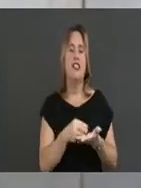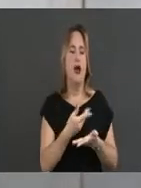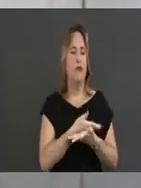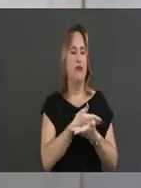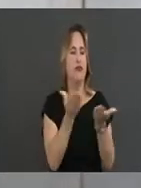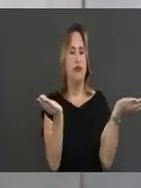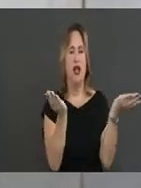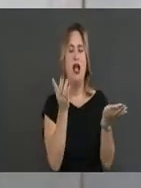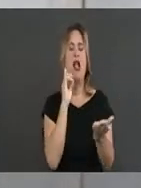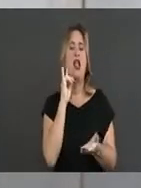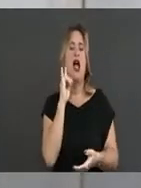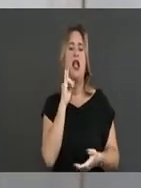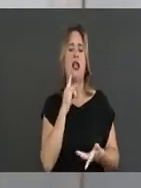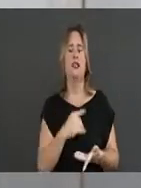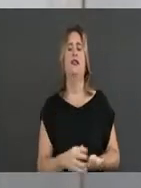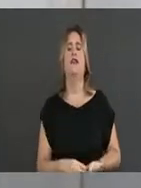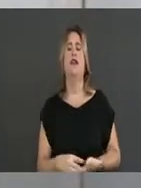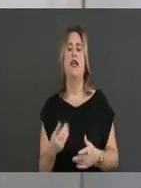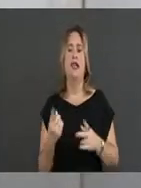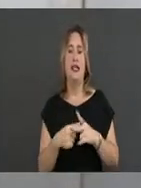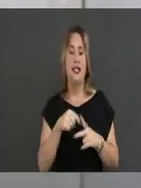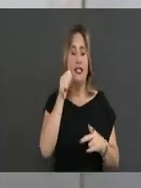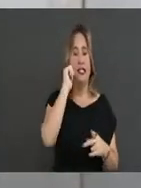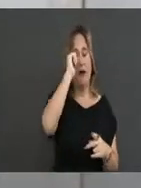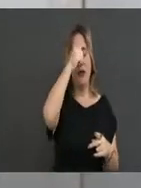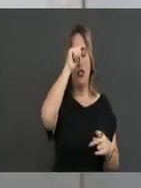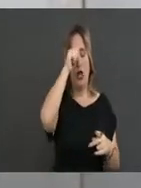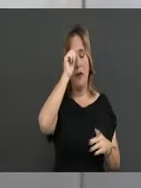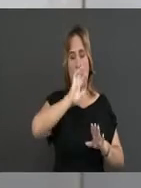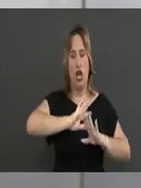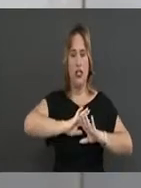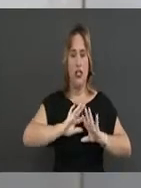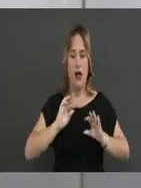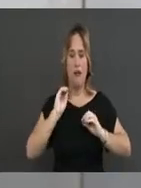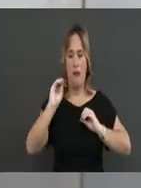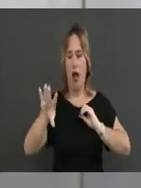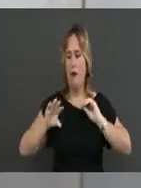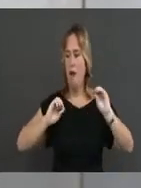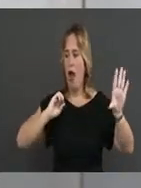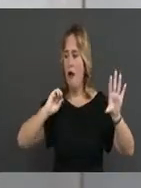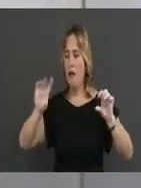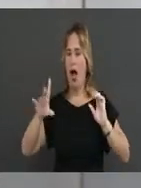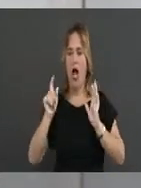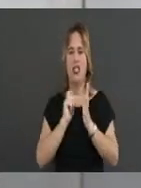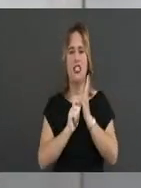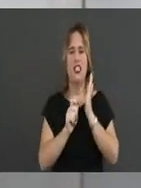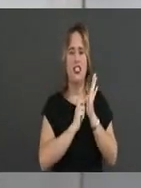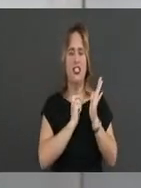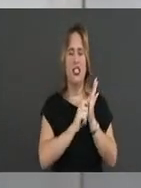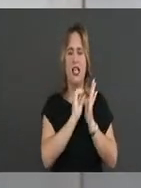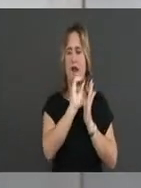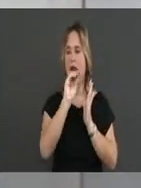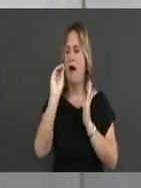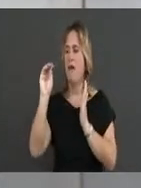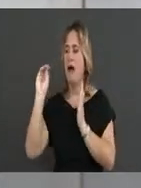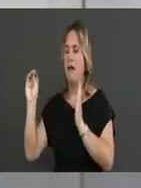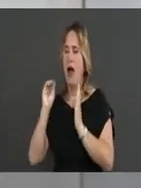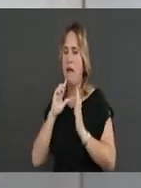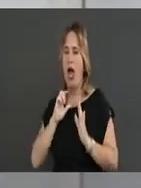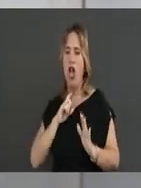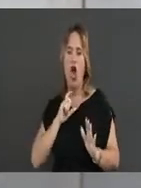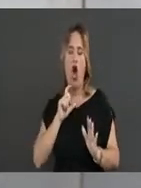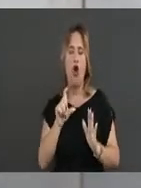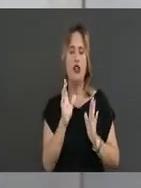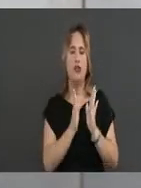continuidad de la distribución, y entre sábado y domingo se han estado distribuyendo el completamiento de los 10 últimos días del